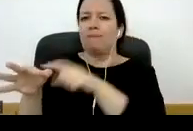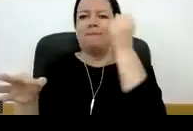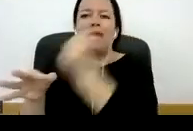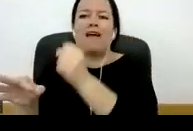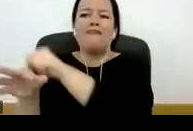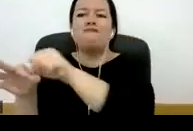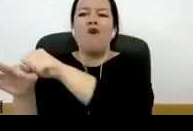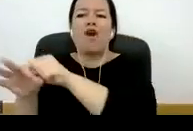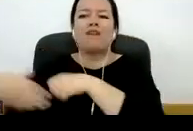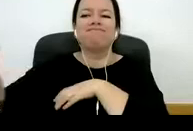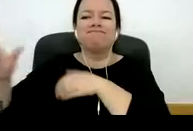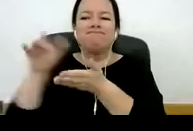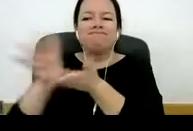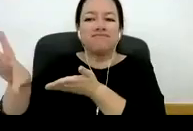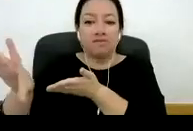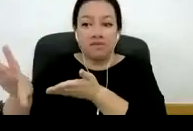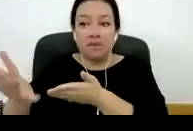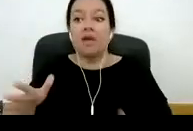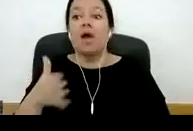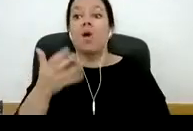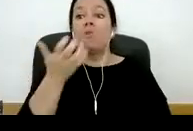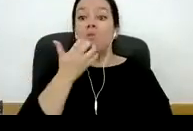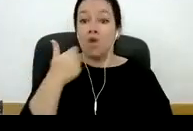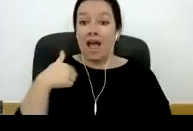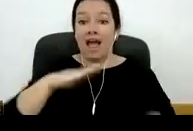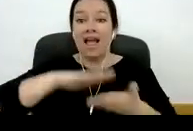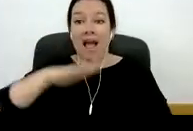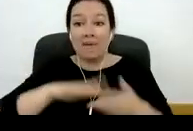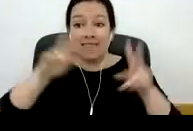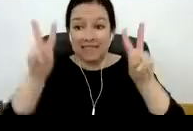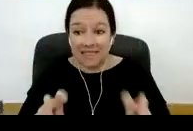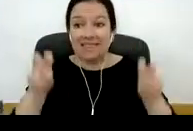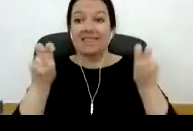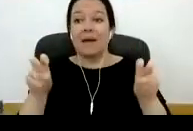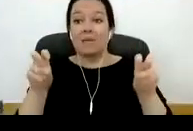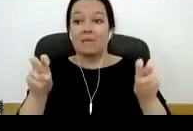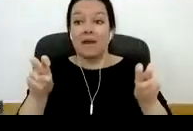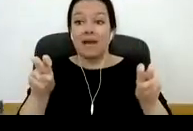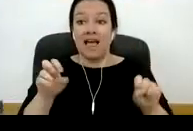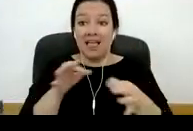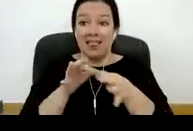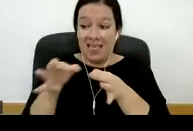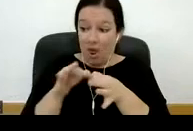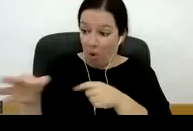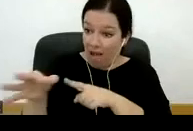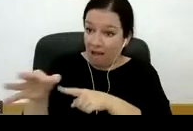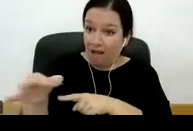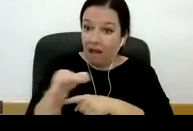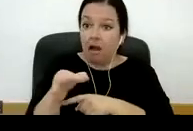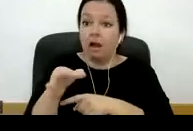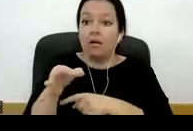eliminarla. Se desarrolla un tumor cuando esa capacidad, esa célula deteriorada se